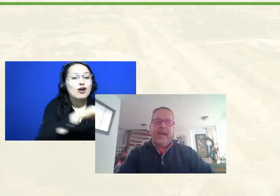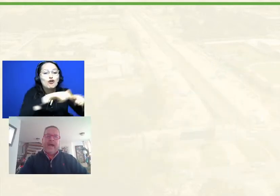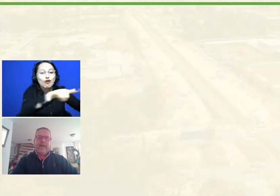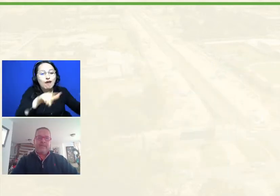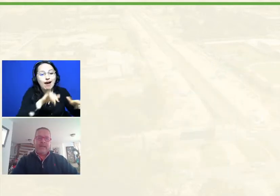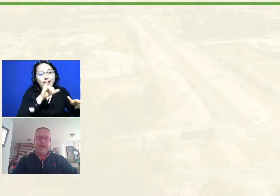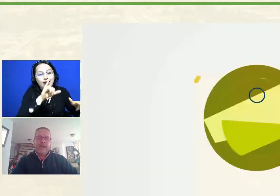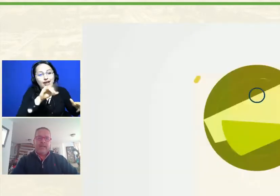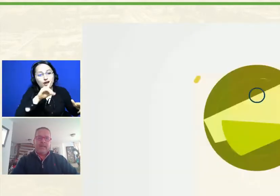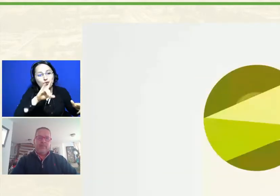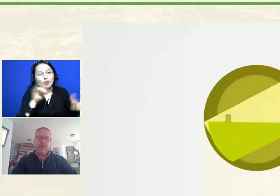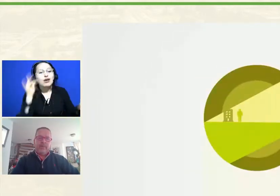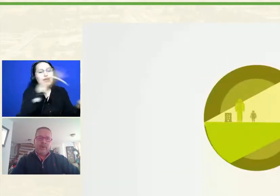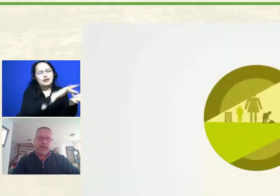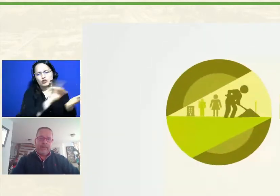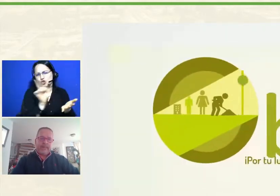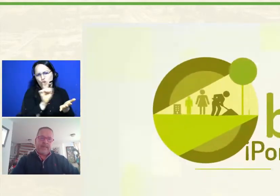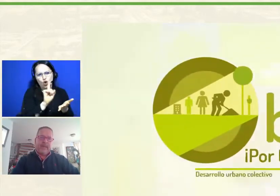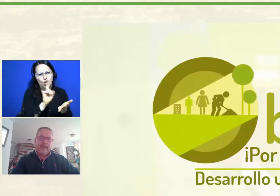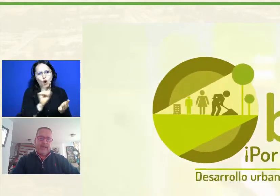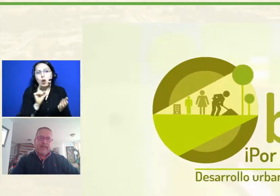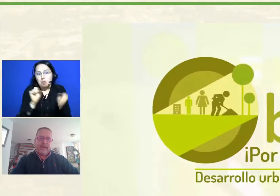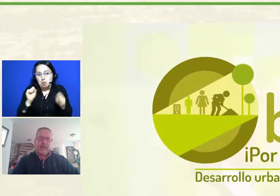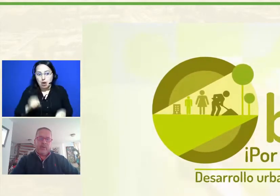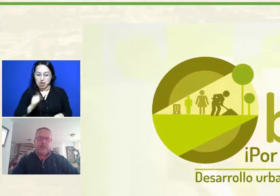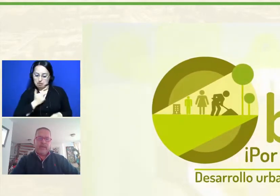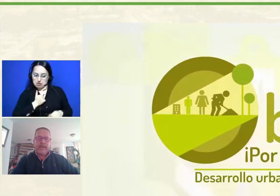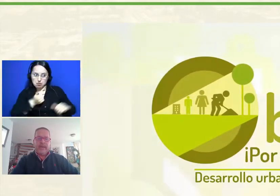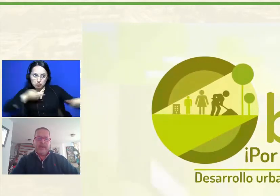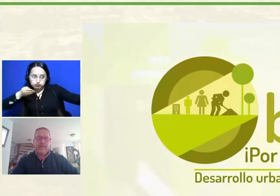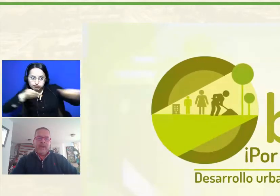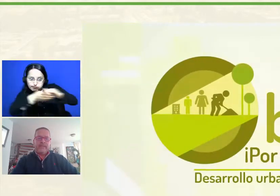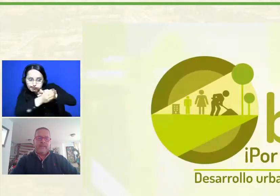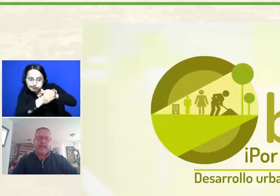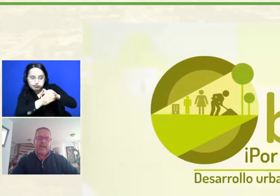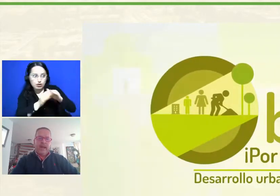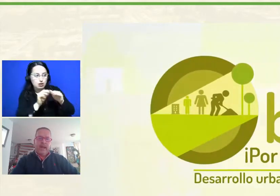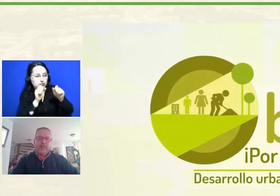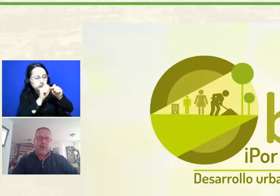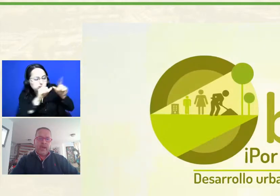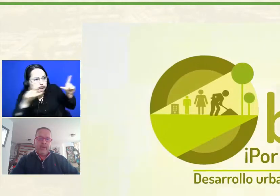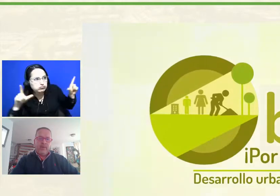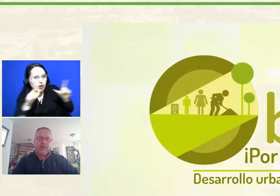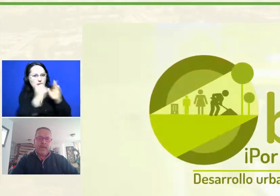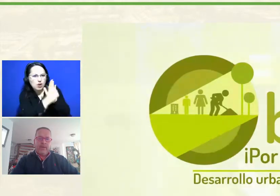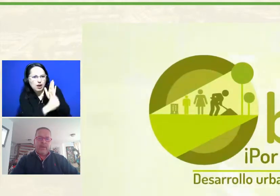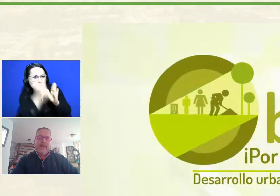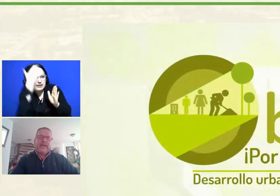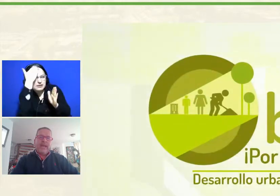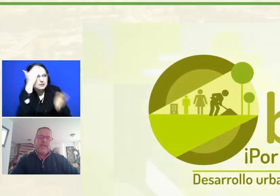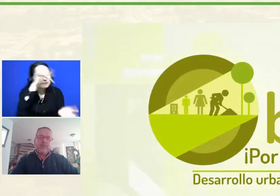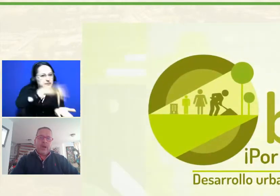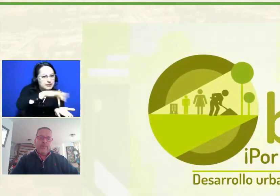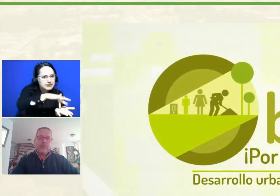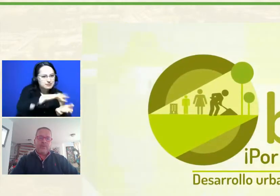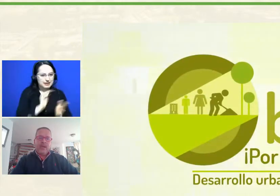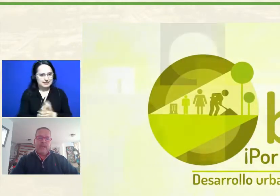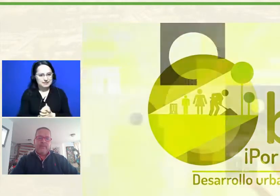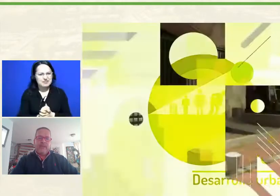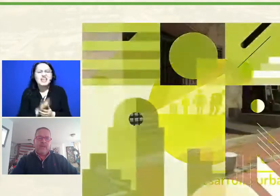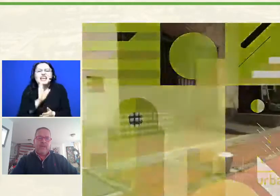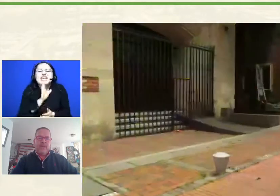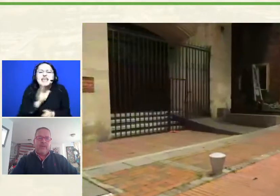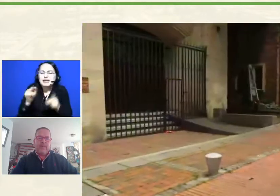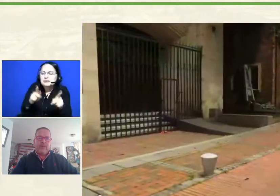fácil acceder al tipo de programas que queremos presentarle al programa como tal. ¿Quiénes pueden